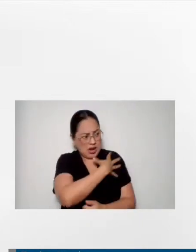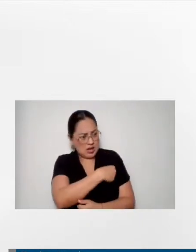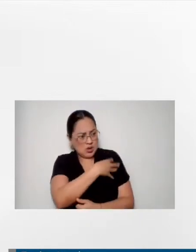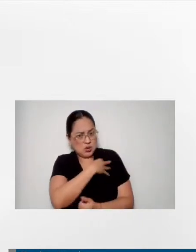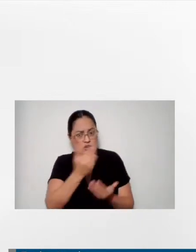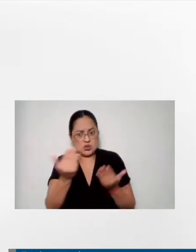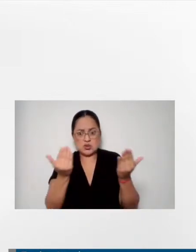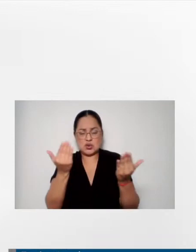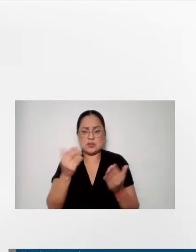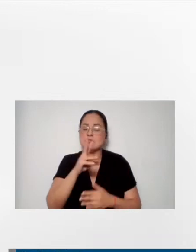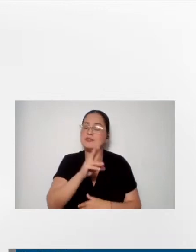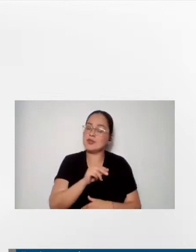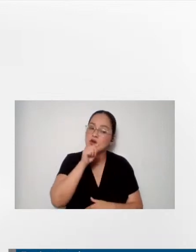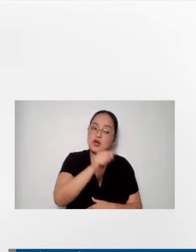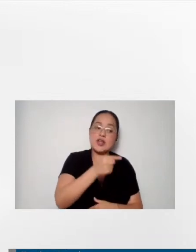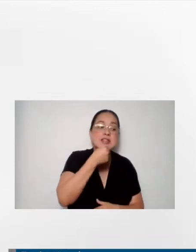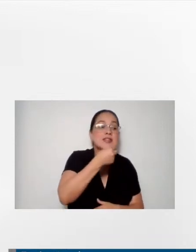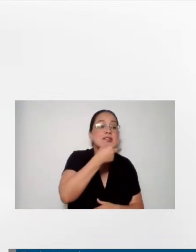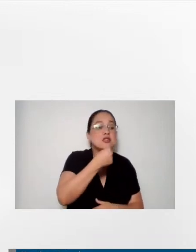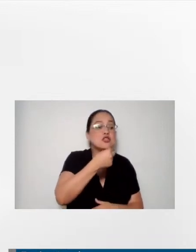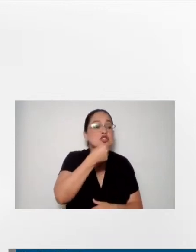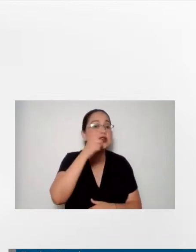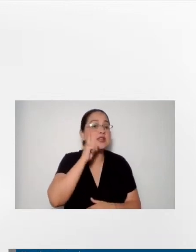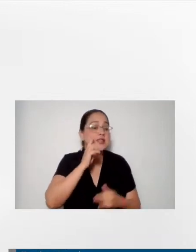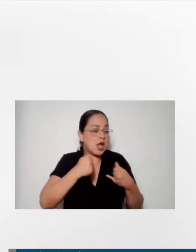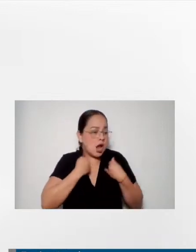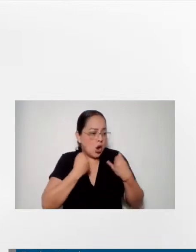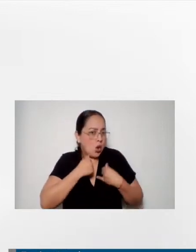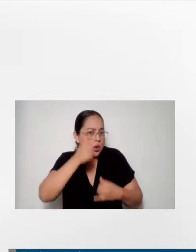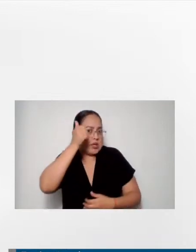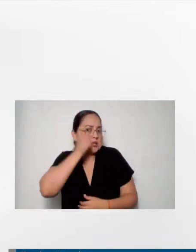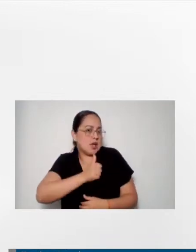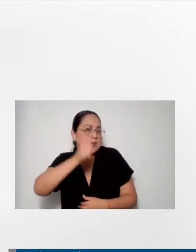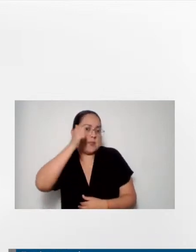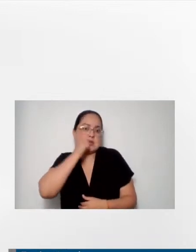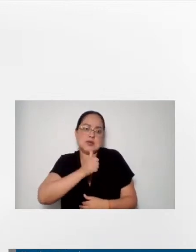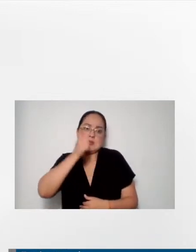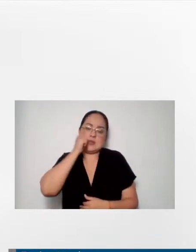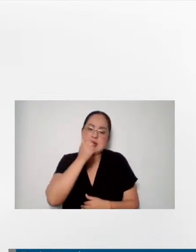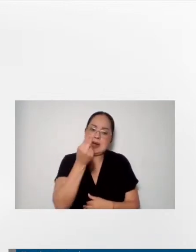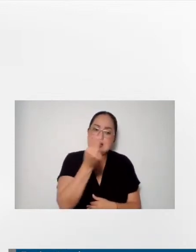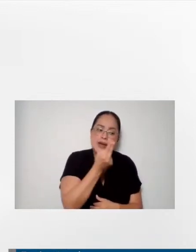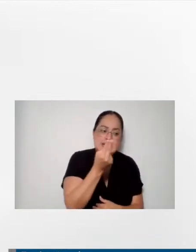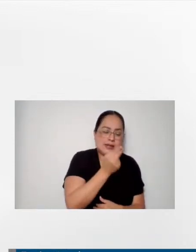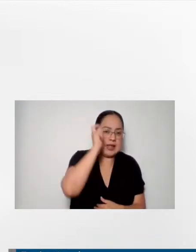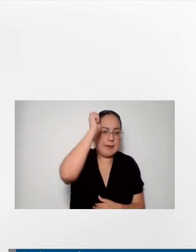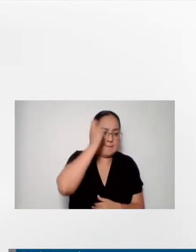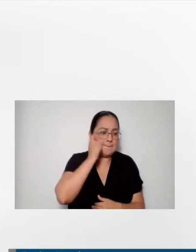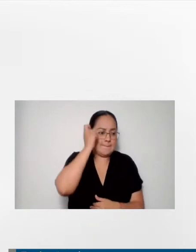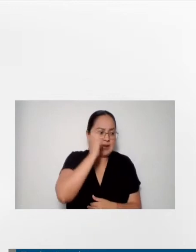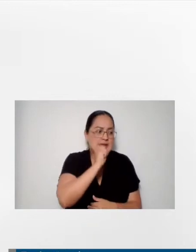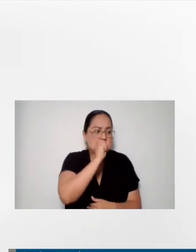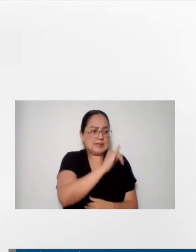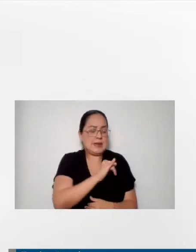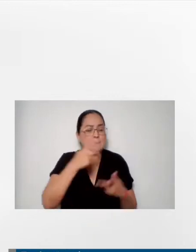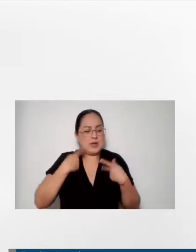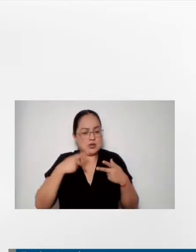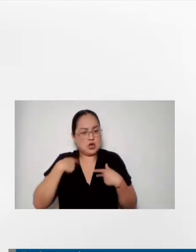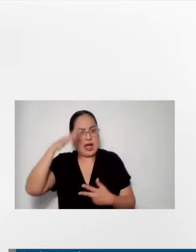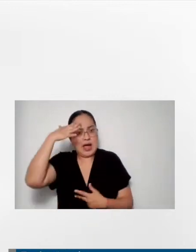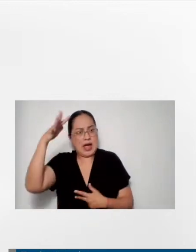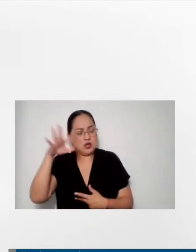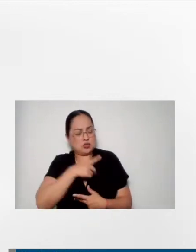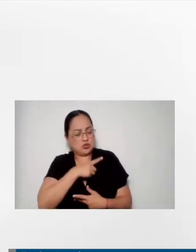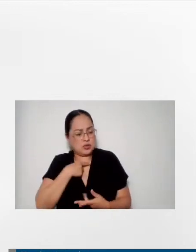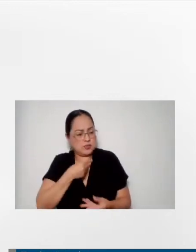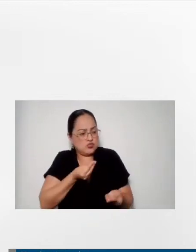todos los niños, niñas y adolescentes, pues están en esta situación de desprotección, donde sí necesitan de adultos para subsistir, y en cambio